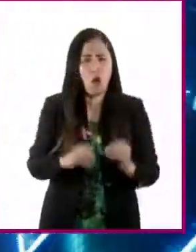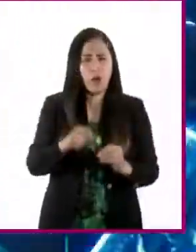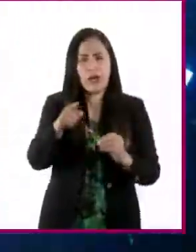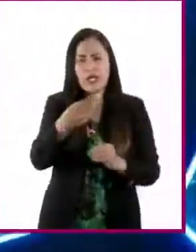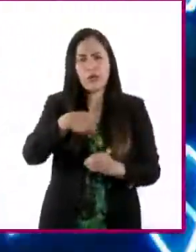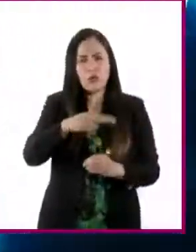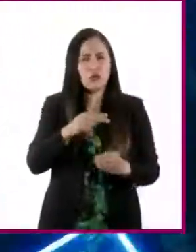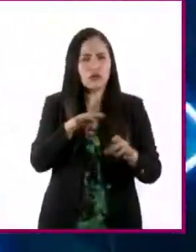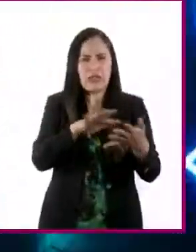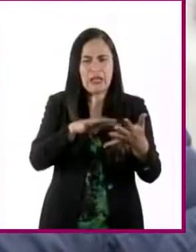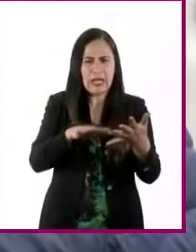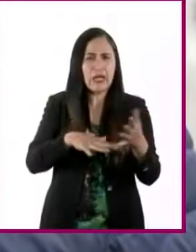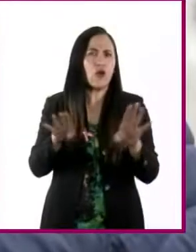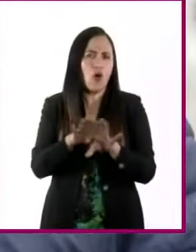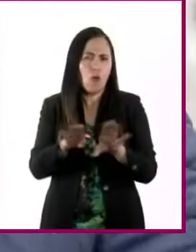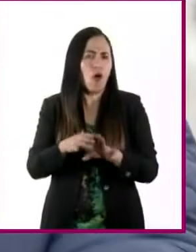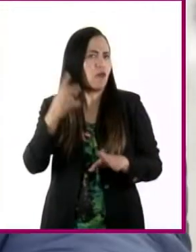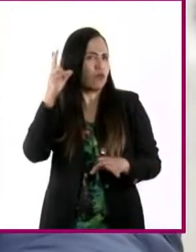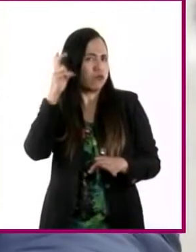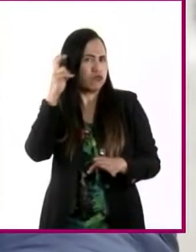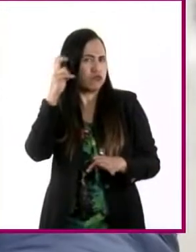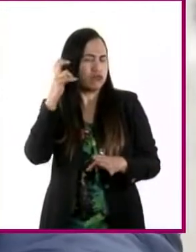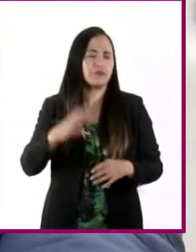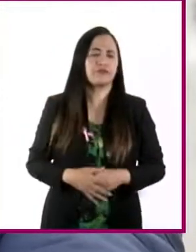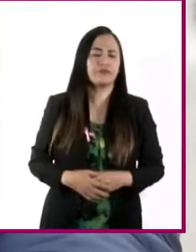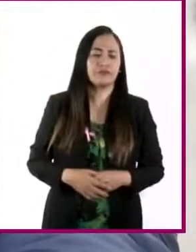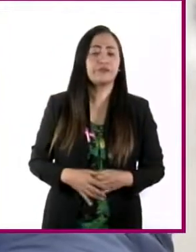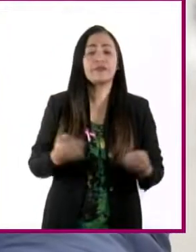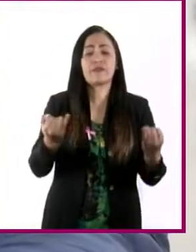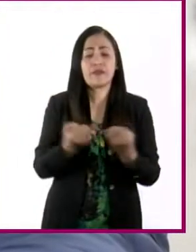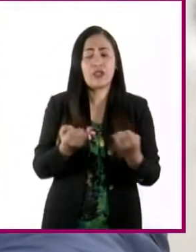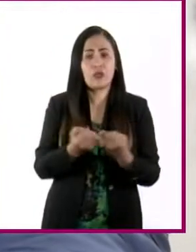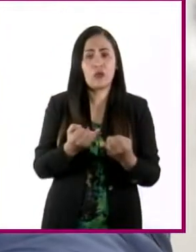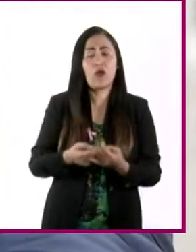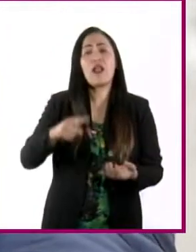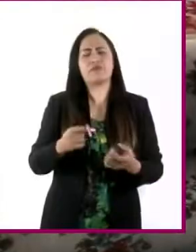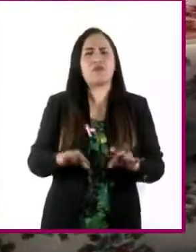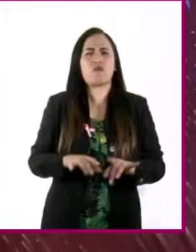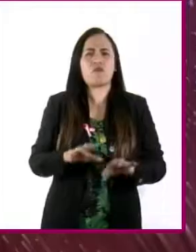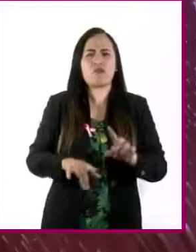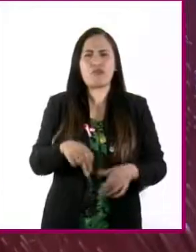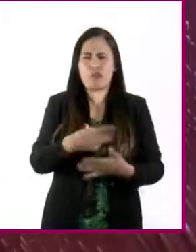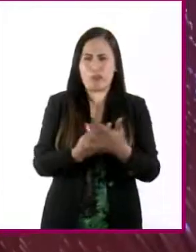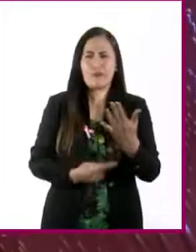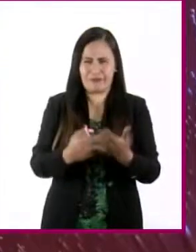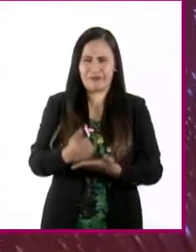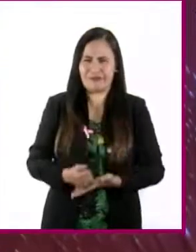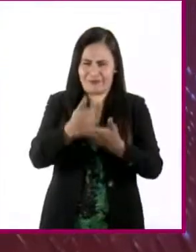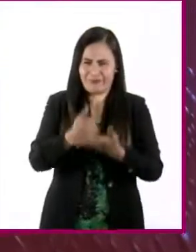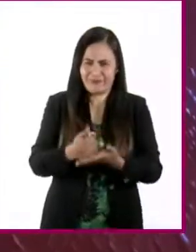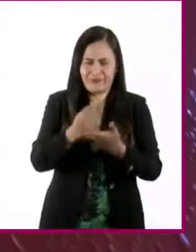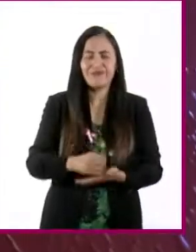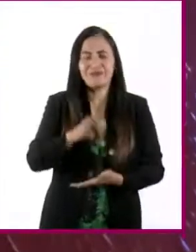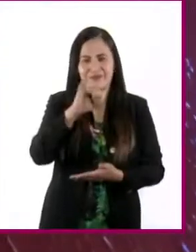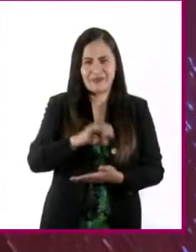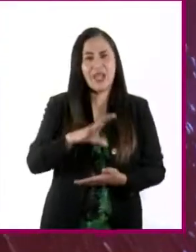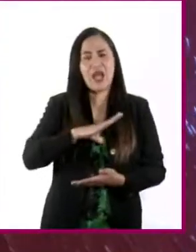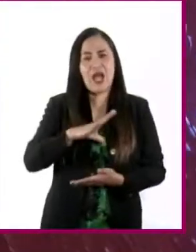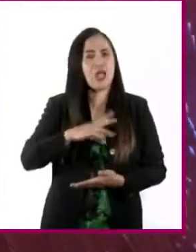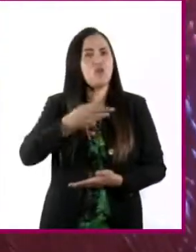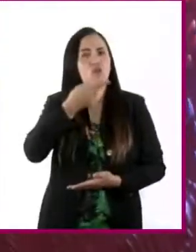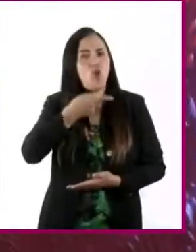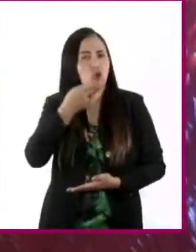y la tecnología de asistencia se han adecuado para ser alternativas educativas inclusivas, ya que fomentan la autonomía, mejoran la calidad de vida y facilitan el